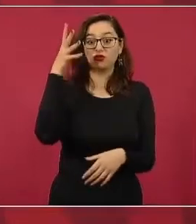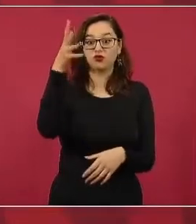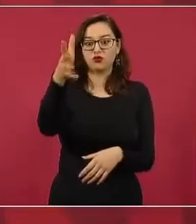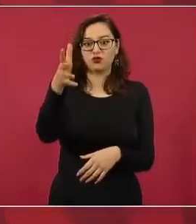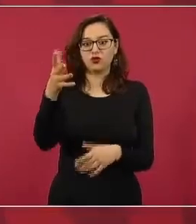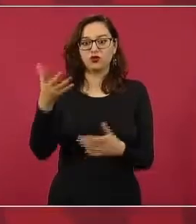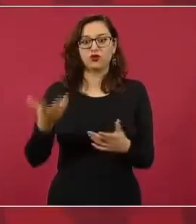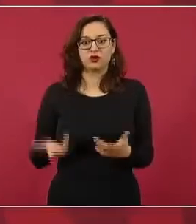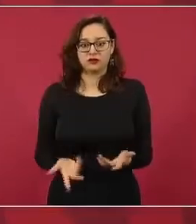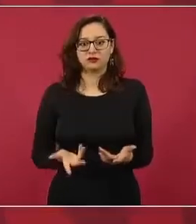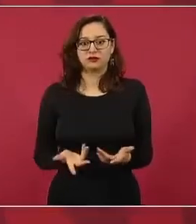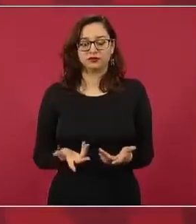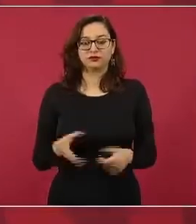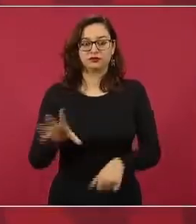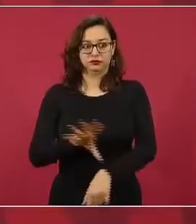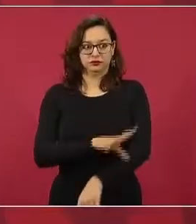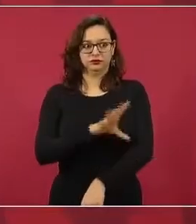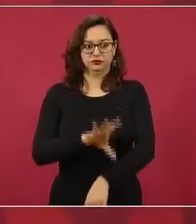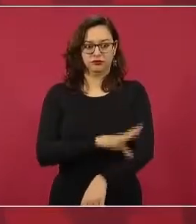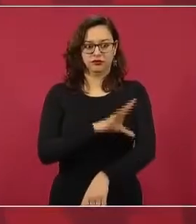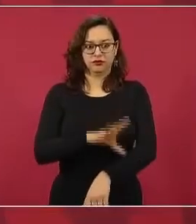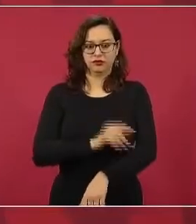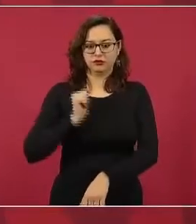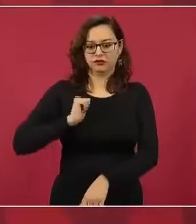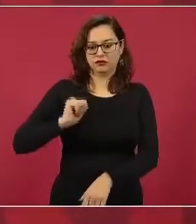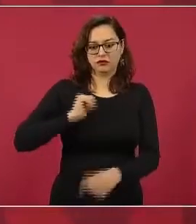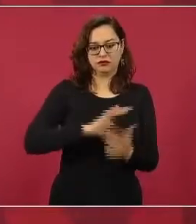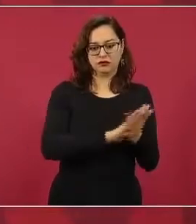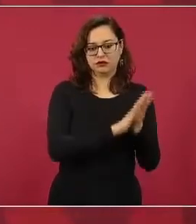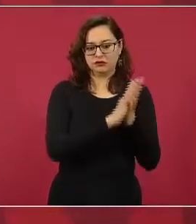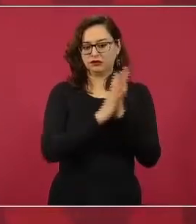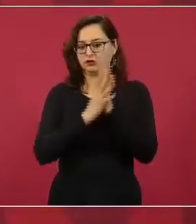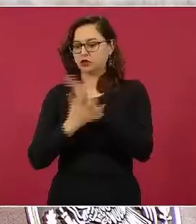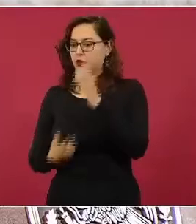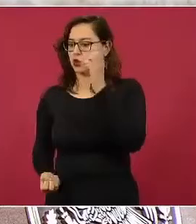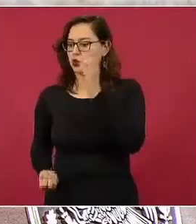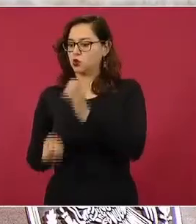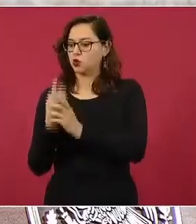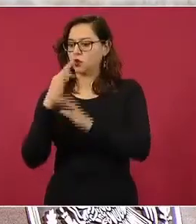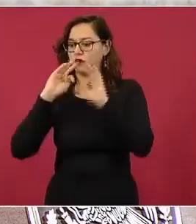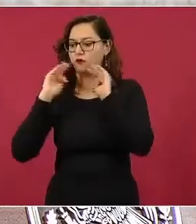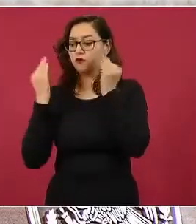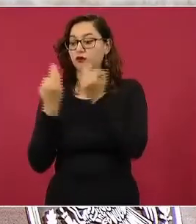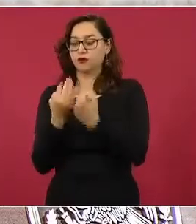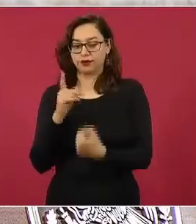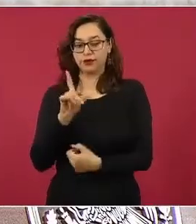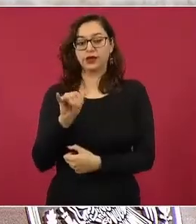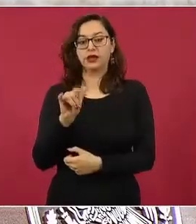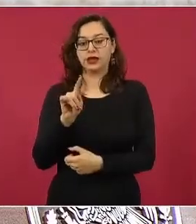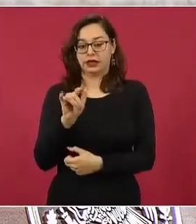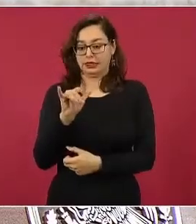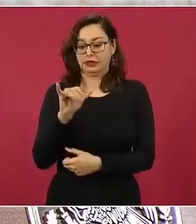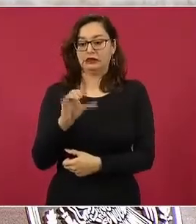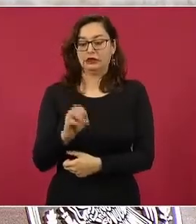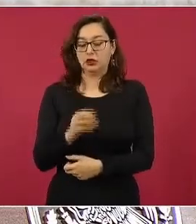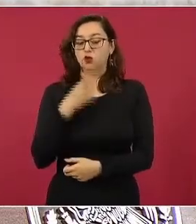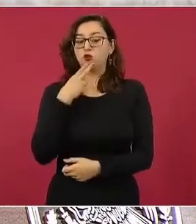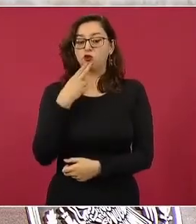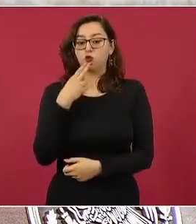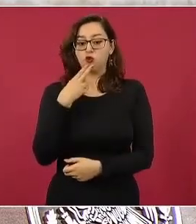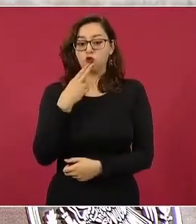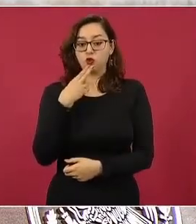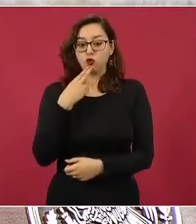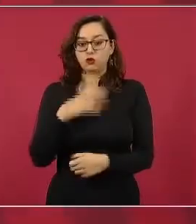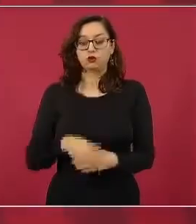pues no lo conoce bien. Hay que explicar para qué se usa